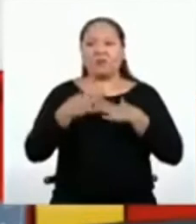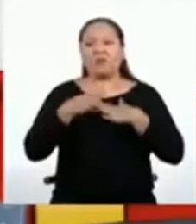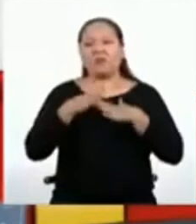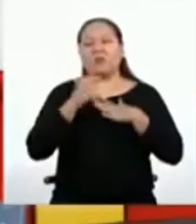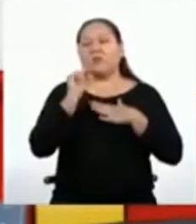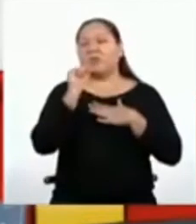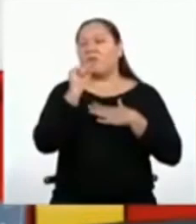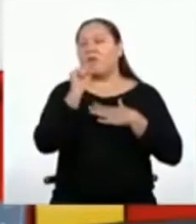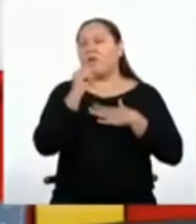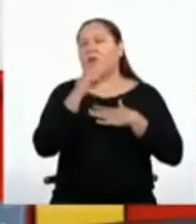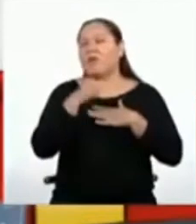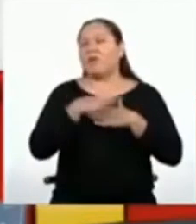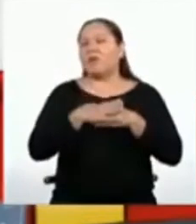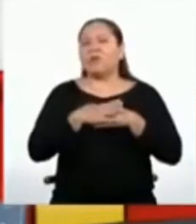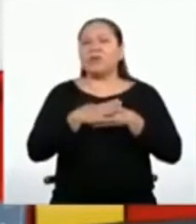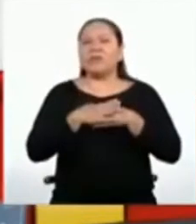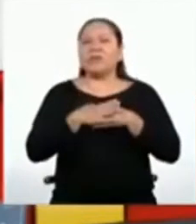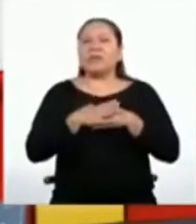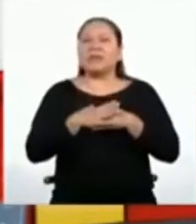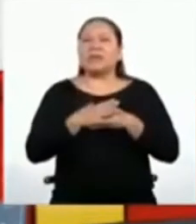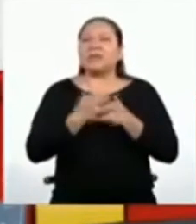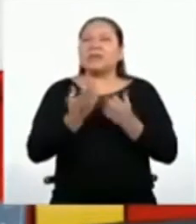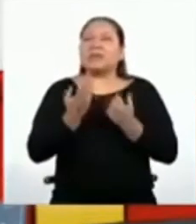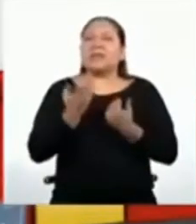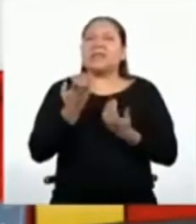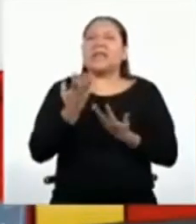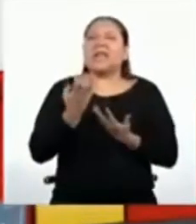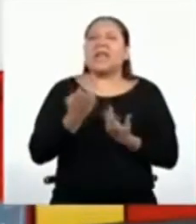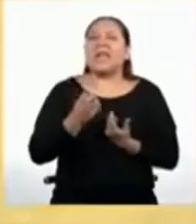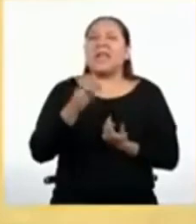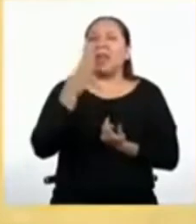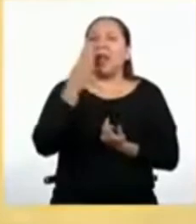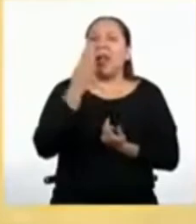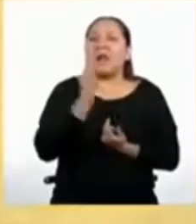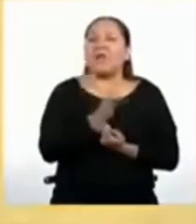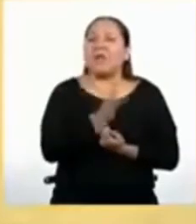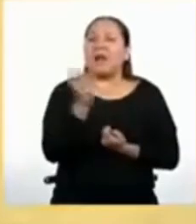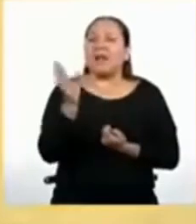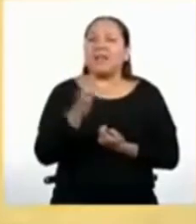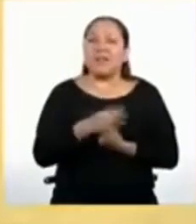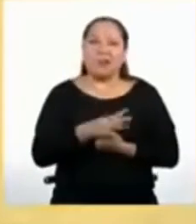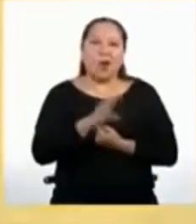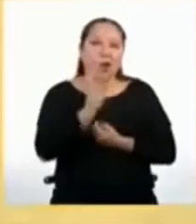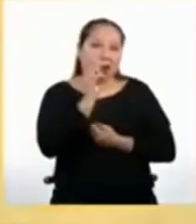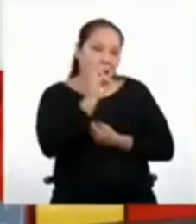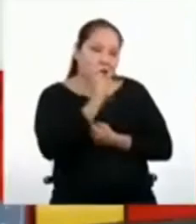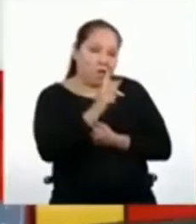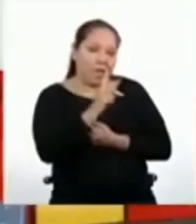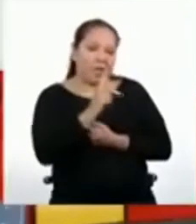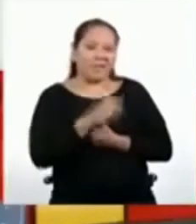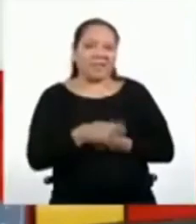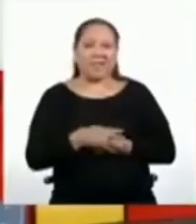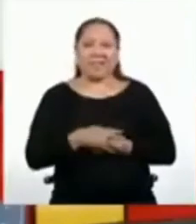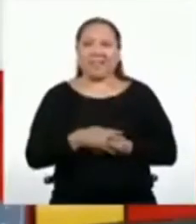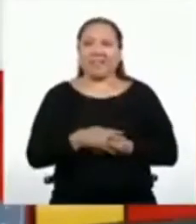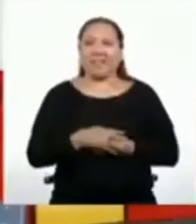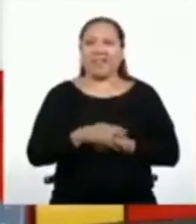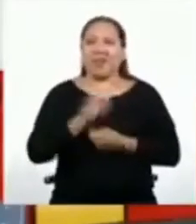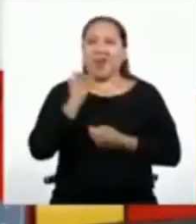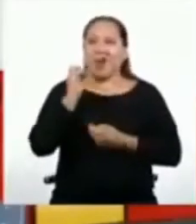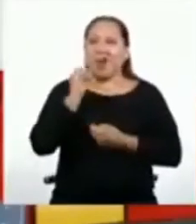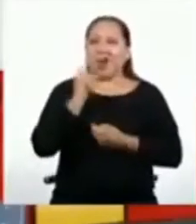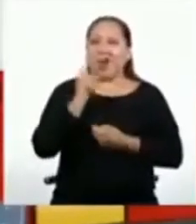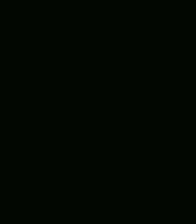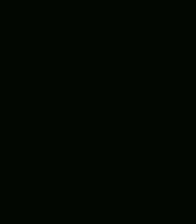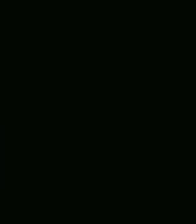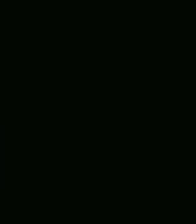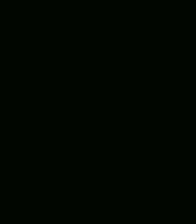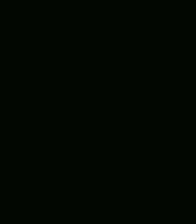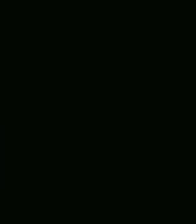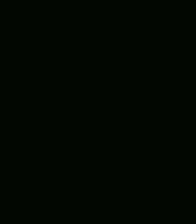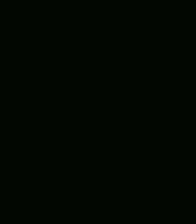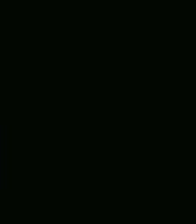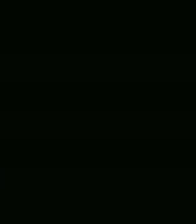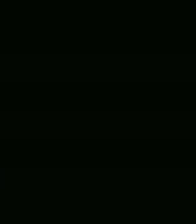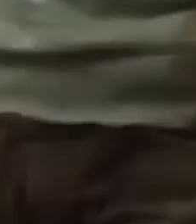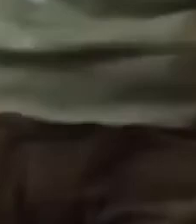un poco diurético para mí. Tengo que ir al baño. Está bien, Rodrigo. Ok,